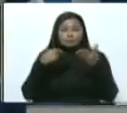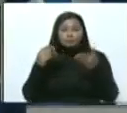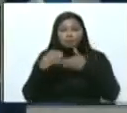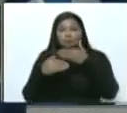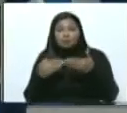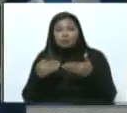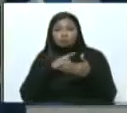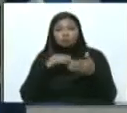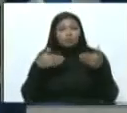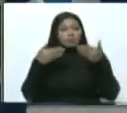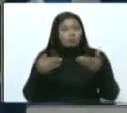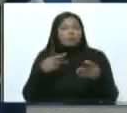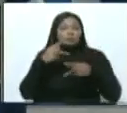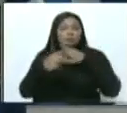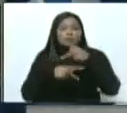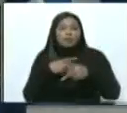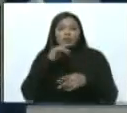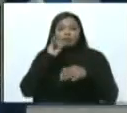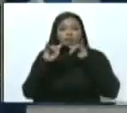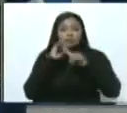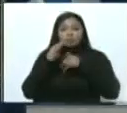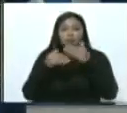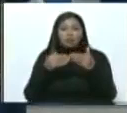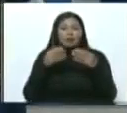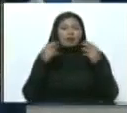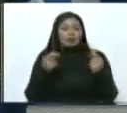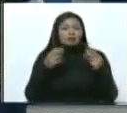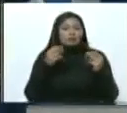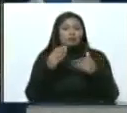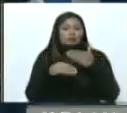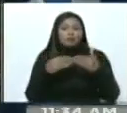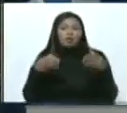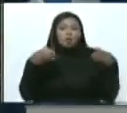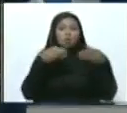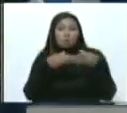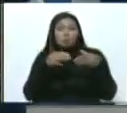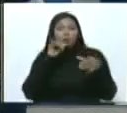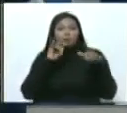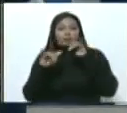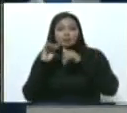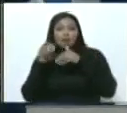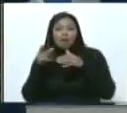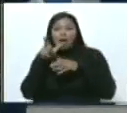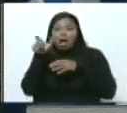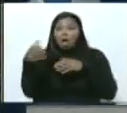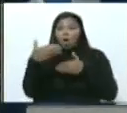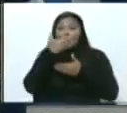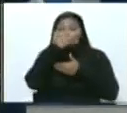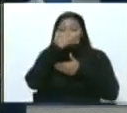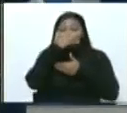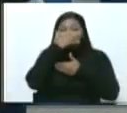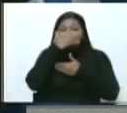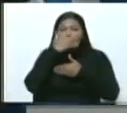dado, de procesar las denuncias y sancionar las acciones de los grupos delictivos que se dedican